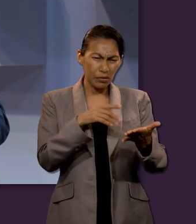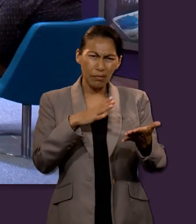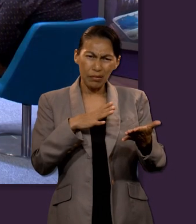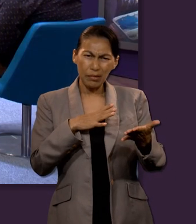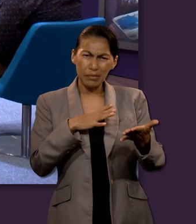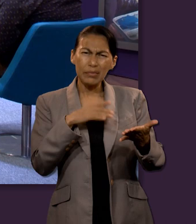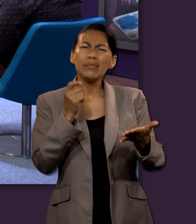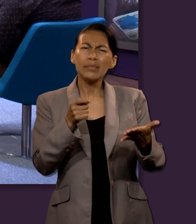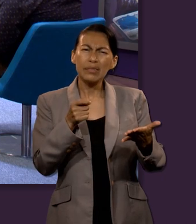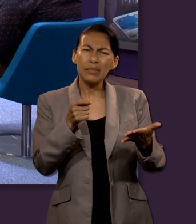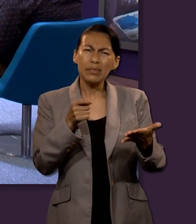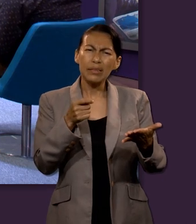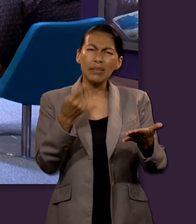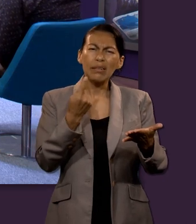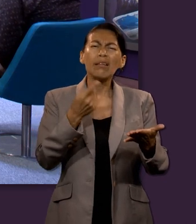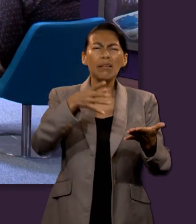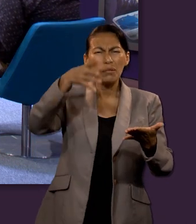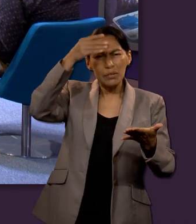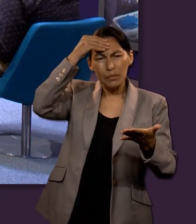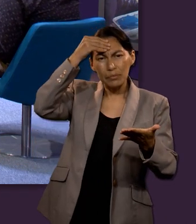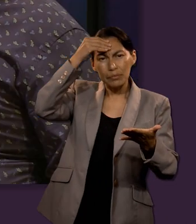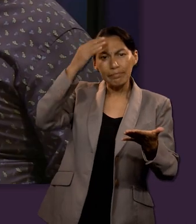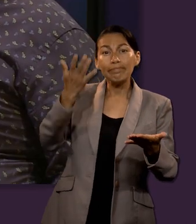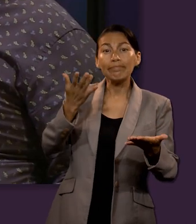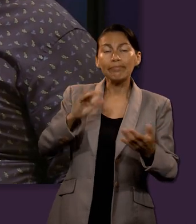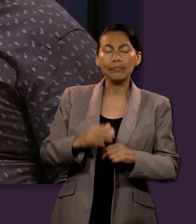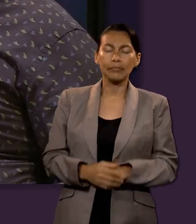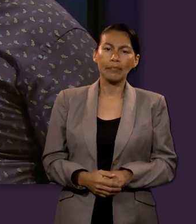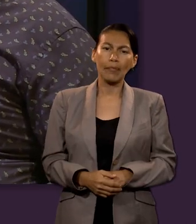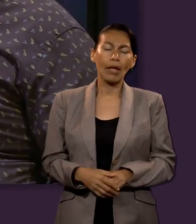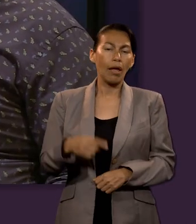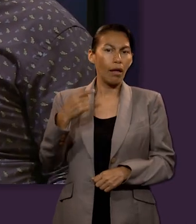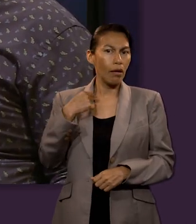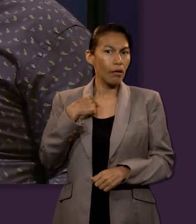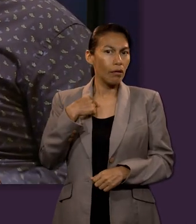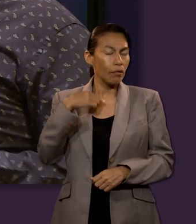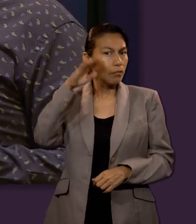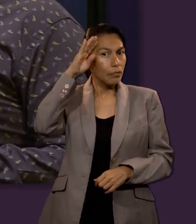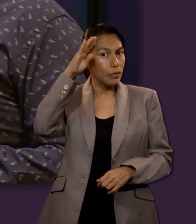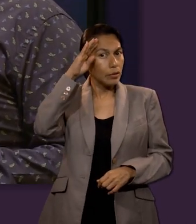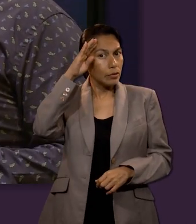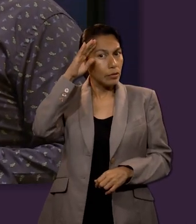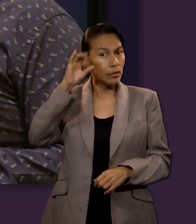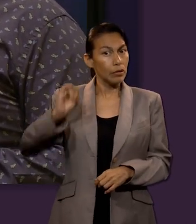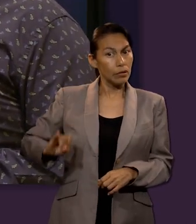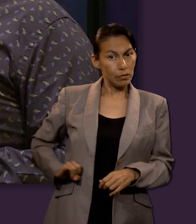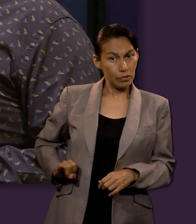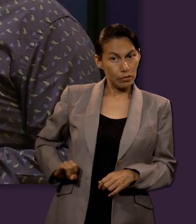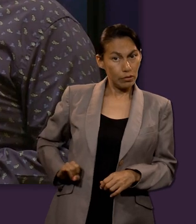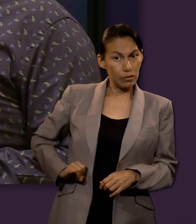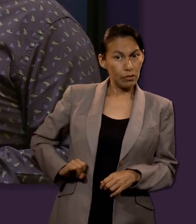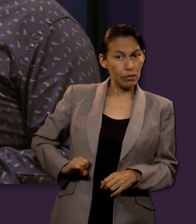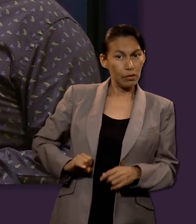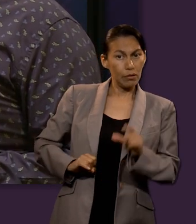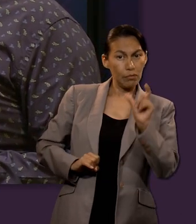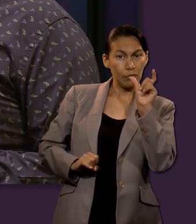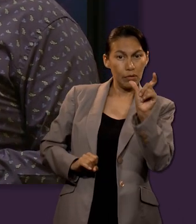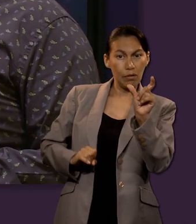texto para mí resulta interesante que utiliza las palabras aprender